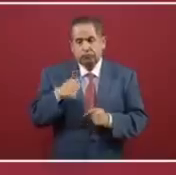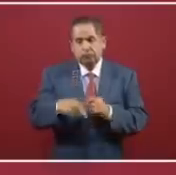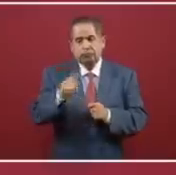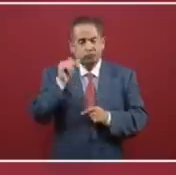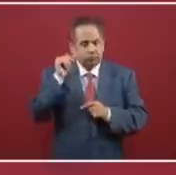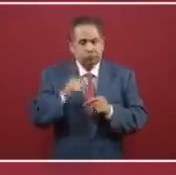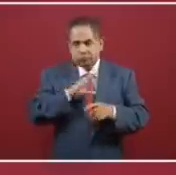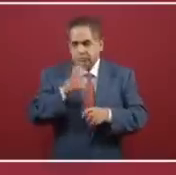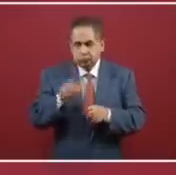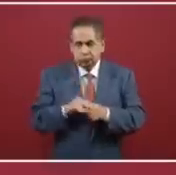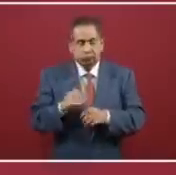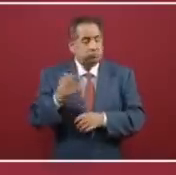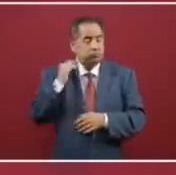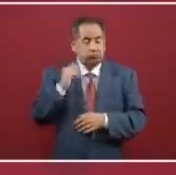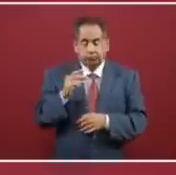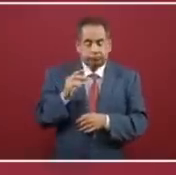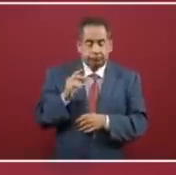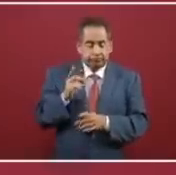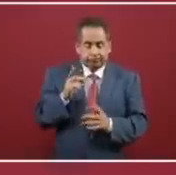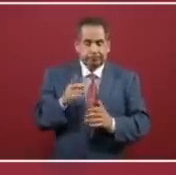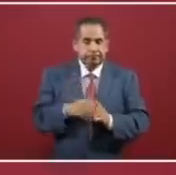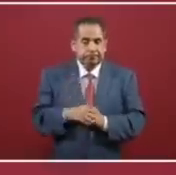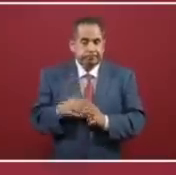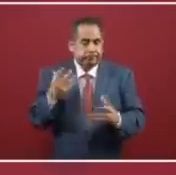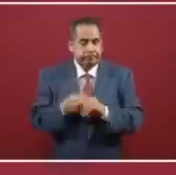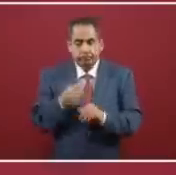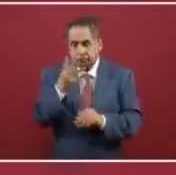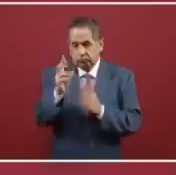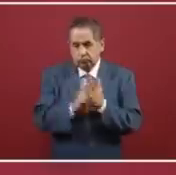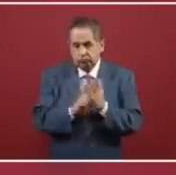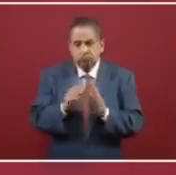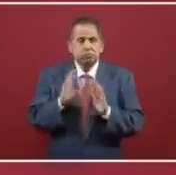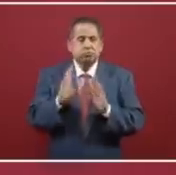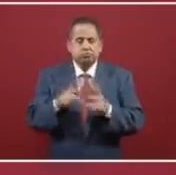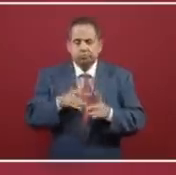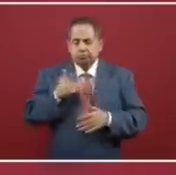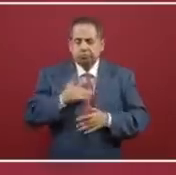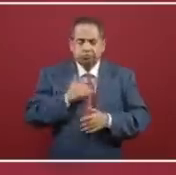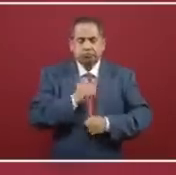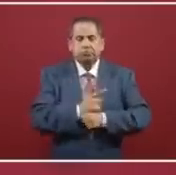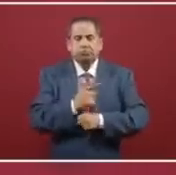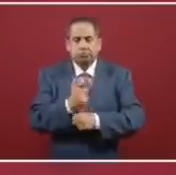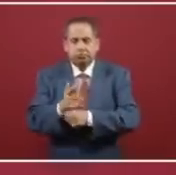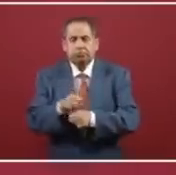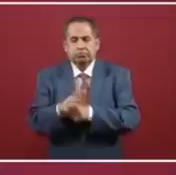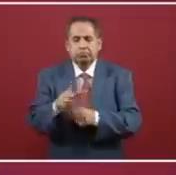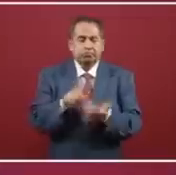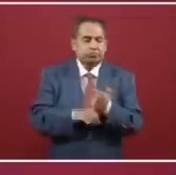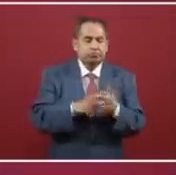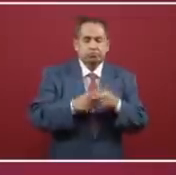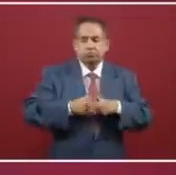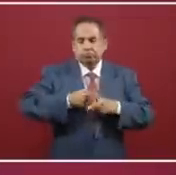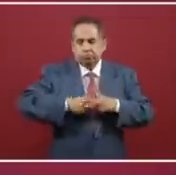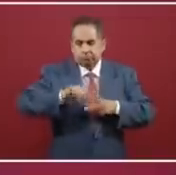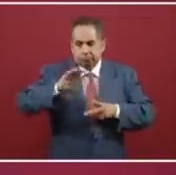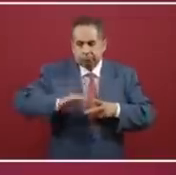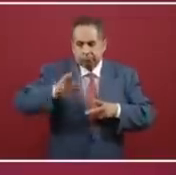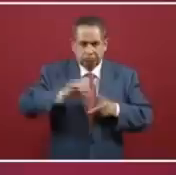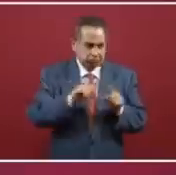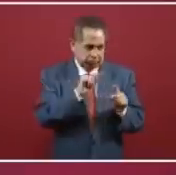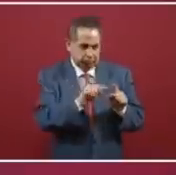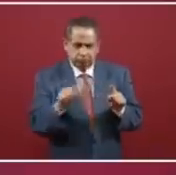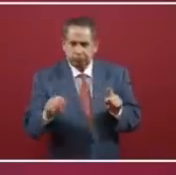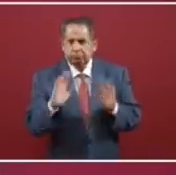prácticamente todo el mes de abril en estos cuatro meses ya podemos hablar de cuáles son los promedios que nos ha